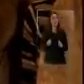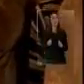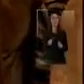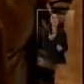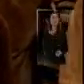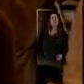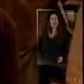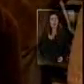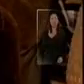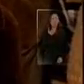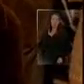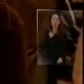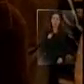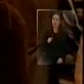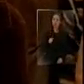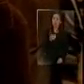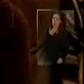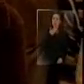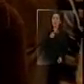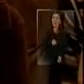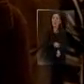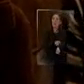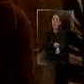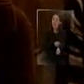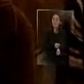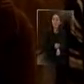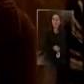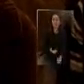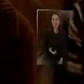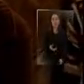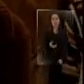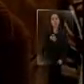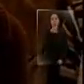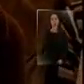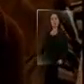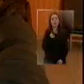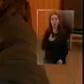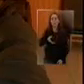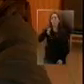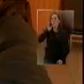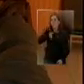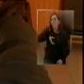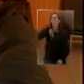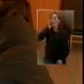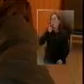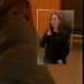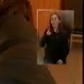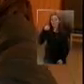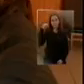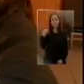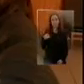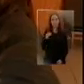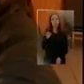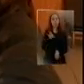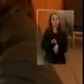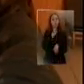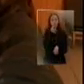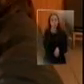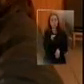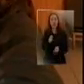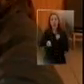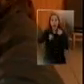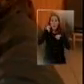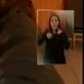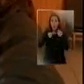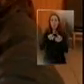C? Sí, pues eso es parte de su diabetes y eso... Para tomar harta agua. Claro, fundamental es que en el